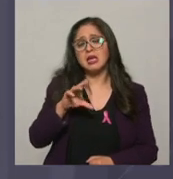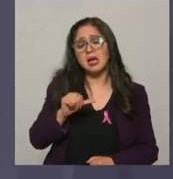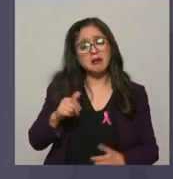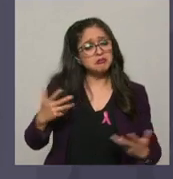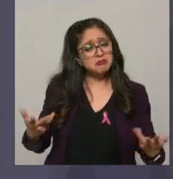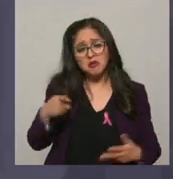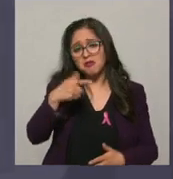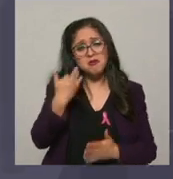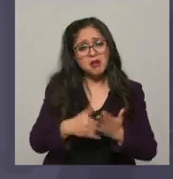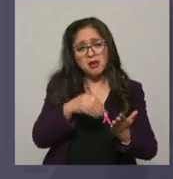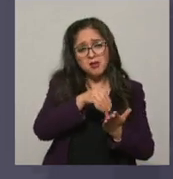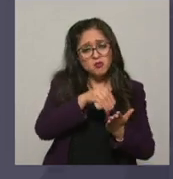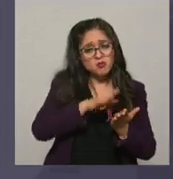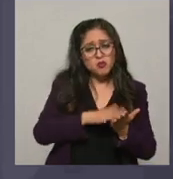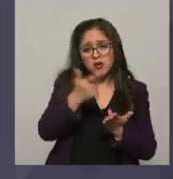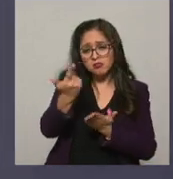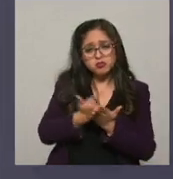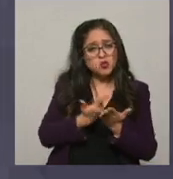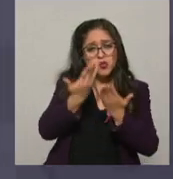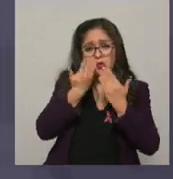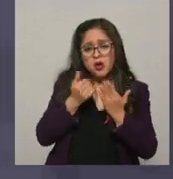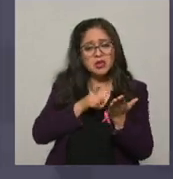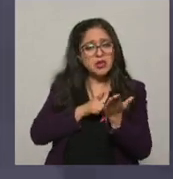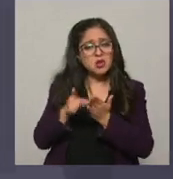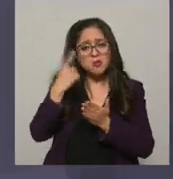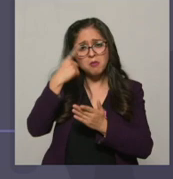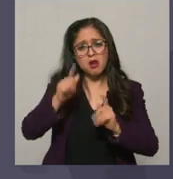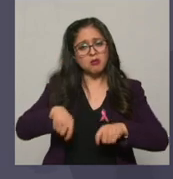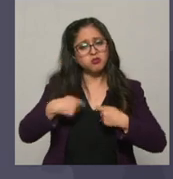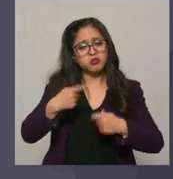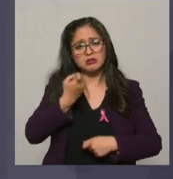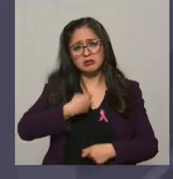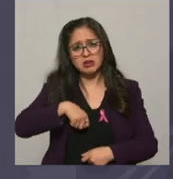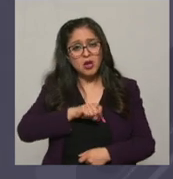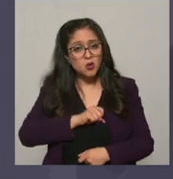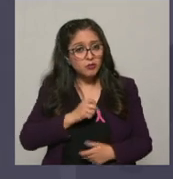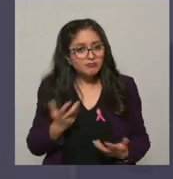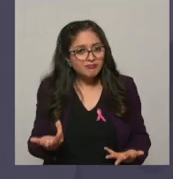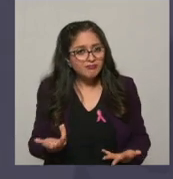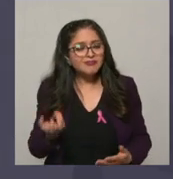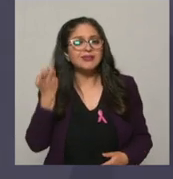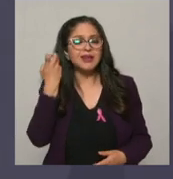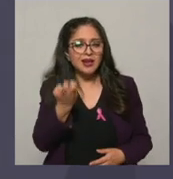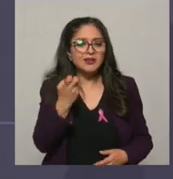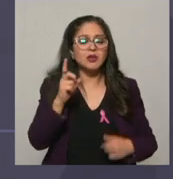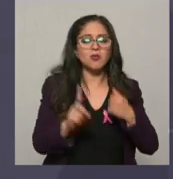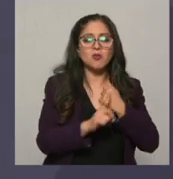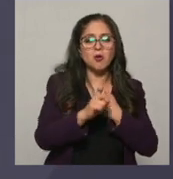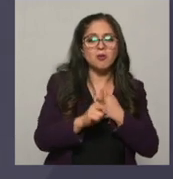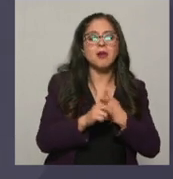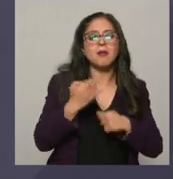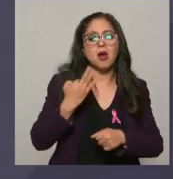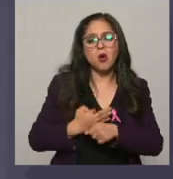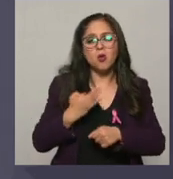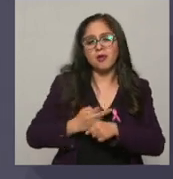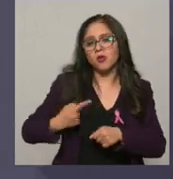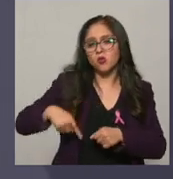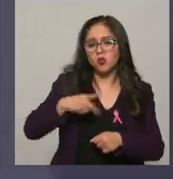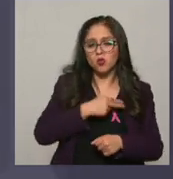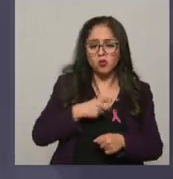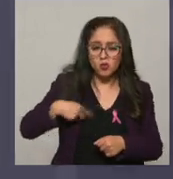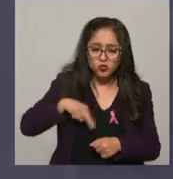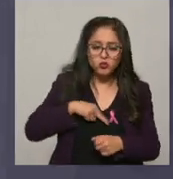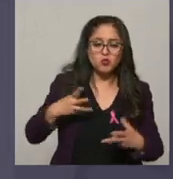prevé dentro de la gama de derechos a la salud, ¿no? Entonces, es un problema precisamente en X, en este momento estamos